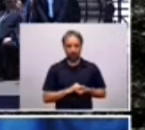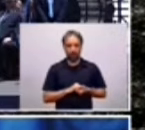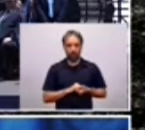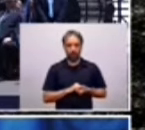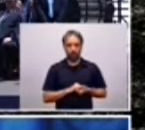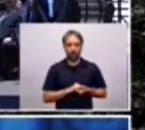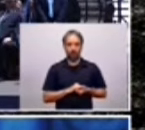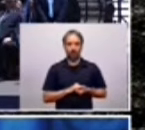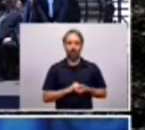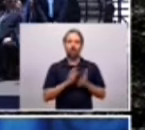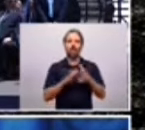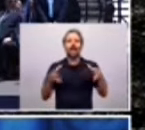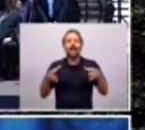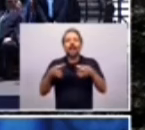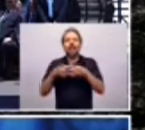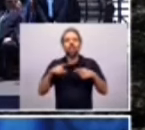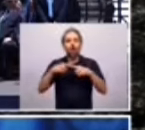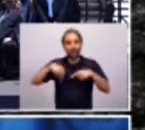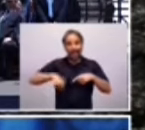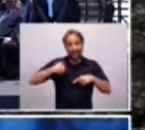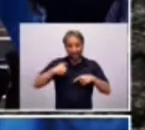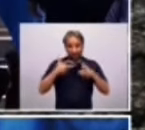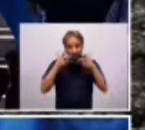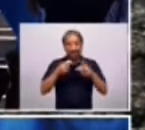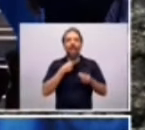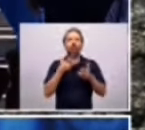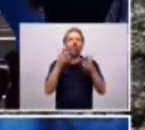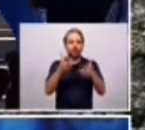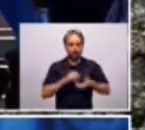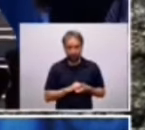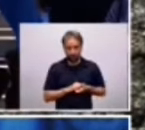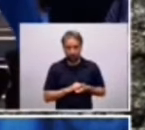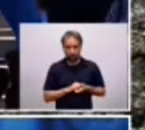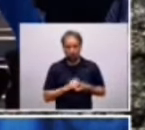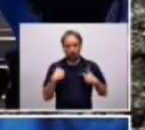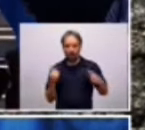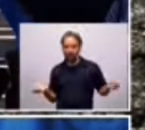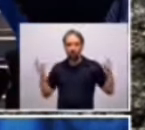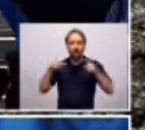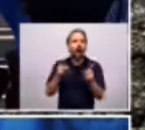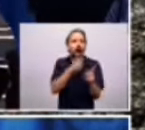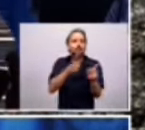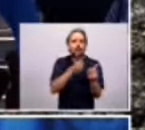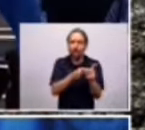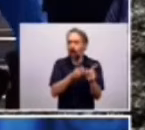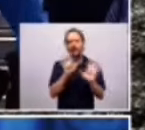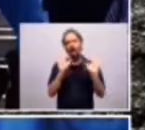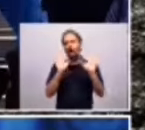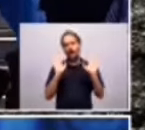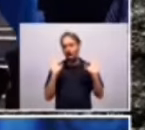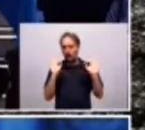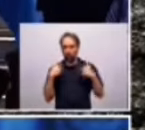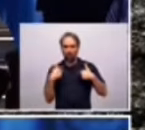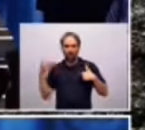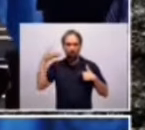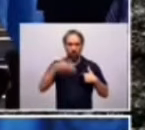tiene. Pero no es un tema de honestidad, no, digamos. Sí, claro. ¿Cómo, no, a ver, es decir, ¿cómo se podría estar discutiendo sobre una Constitución que no